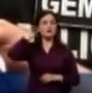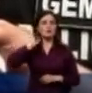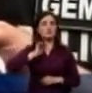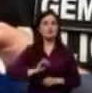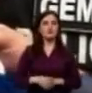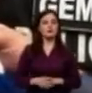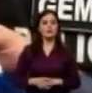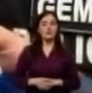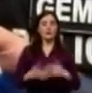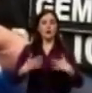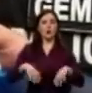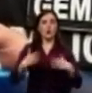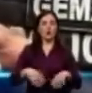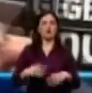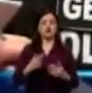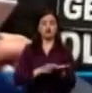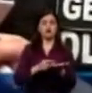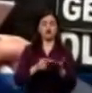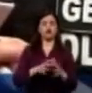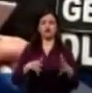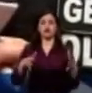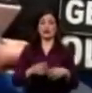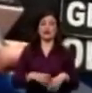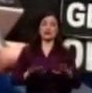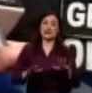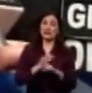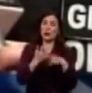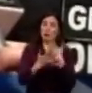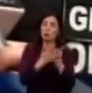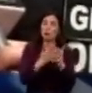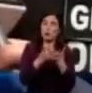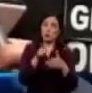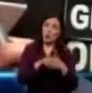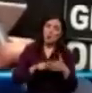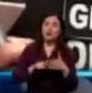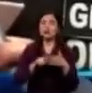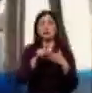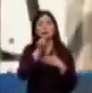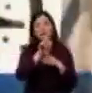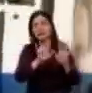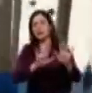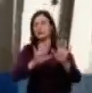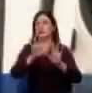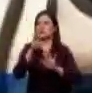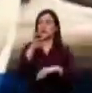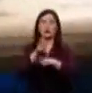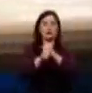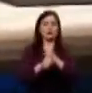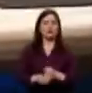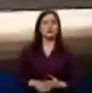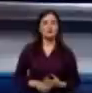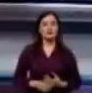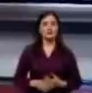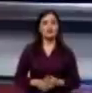cantidad bastante alta de droga. Y las penas están más o menos promediadas entre 10 y 13 años. Y Carlos Acoto, 24